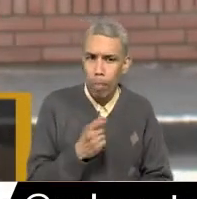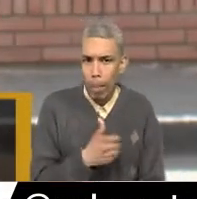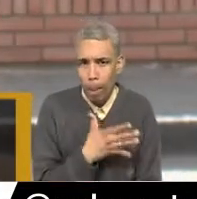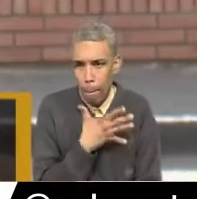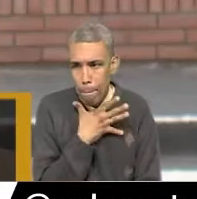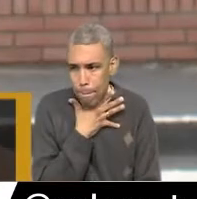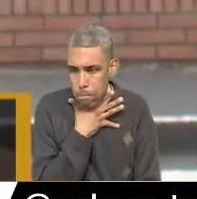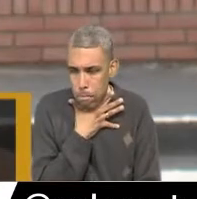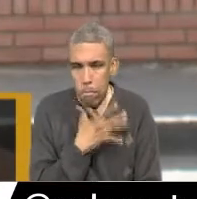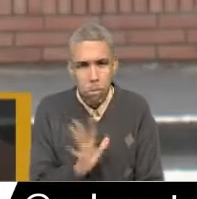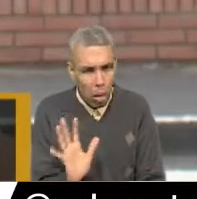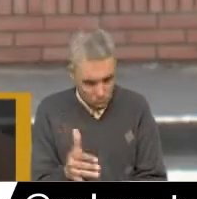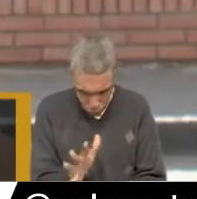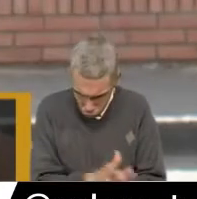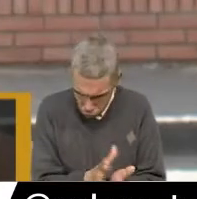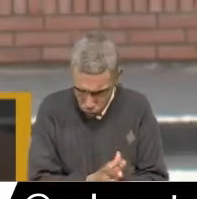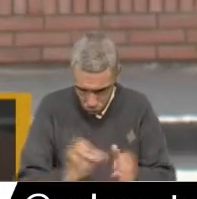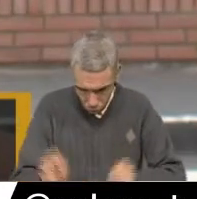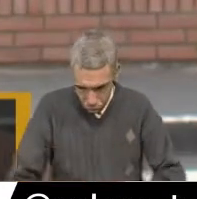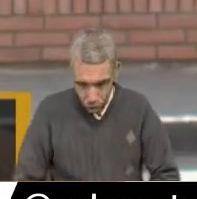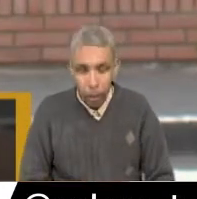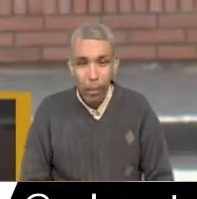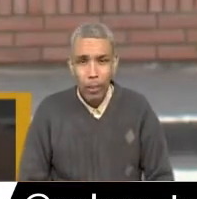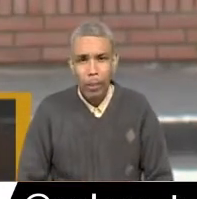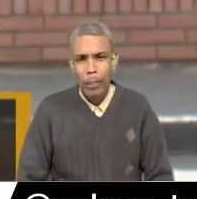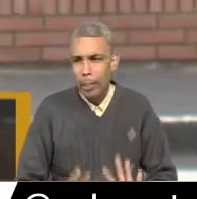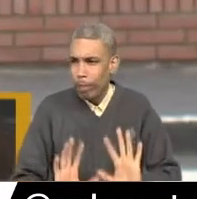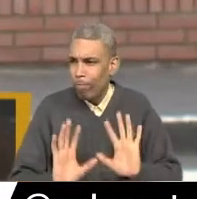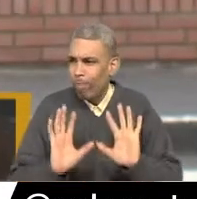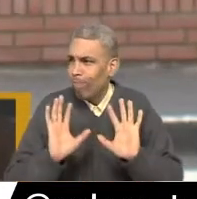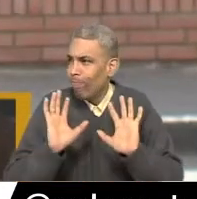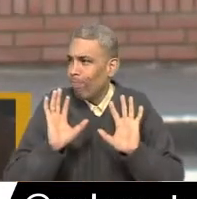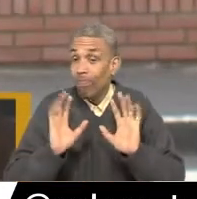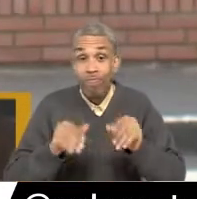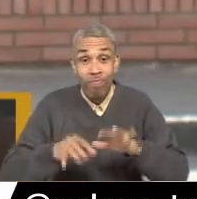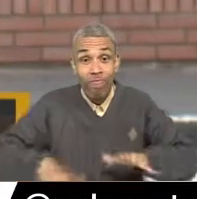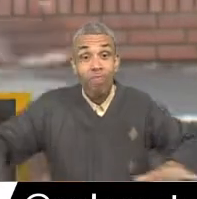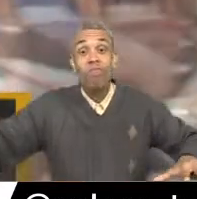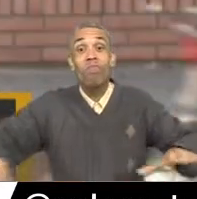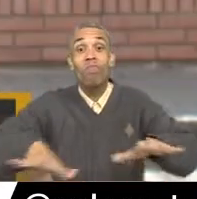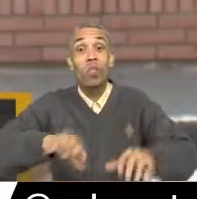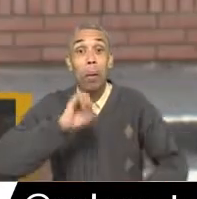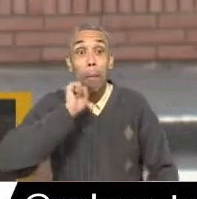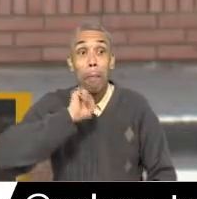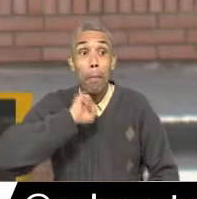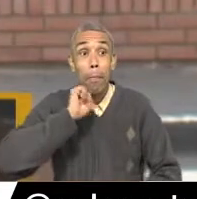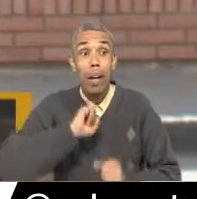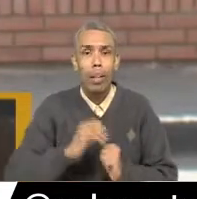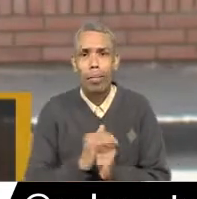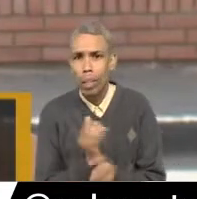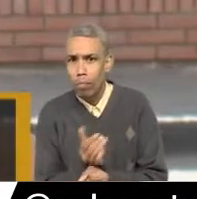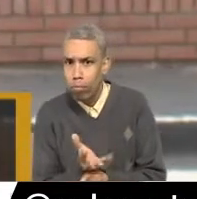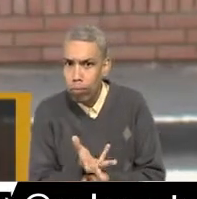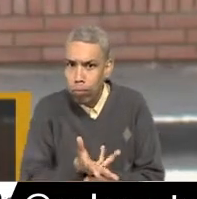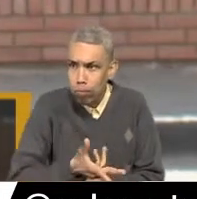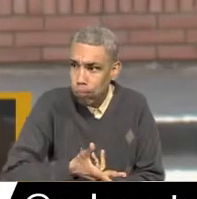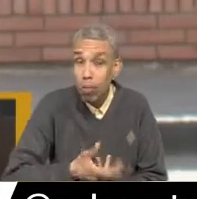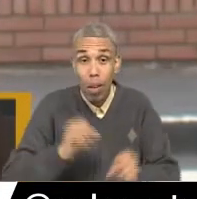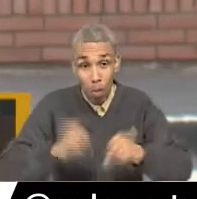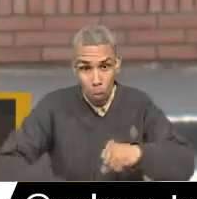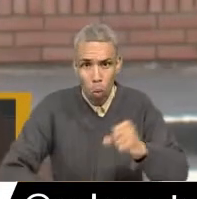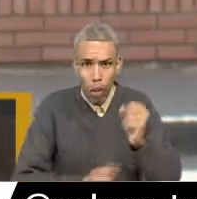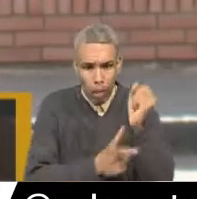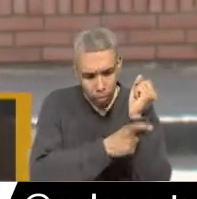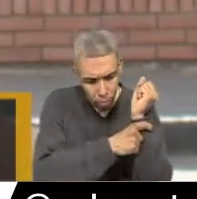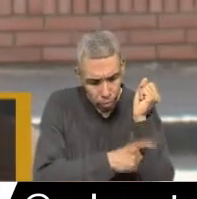el sector que es el más bonito, el más light, que es el sector de las artesanías, la bisutería, el fashion,